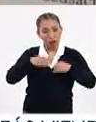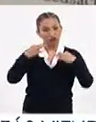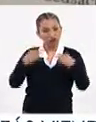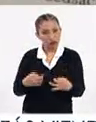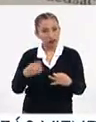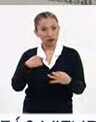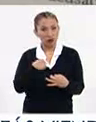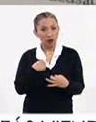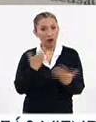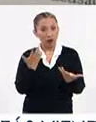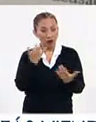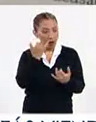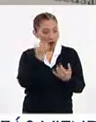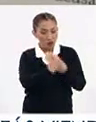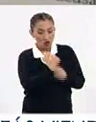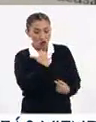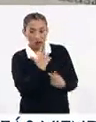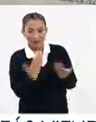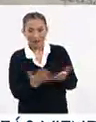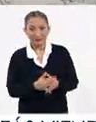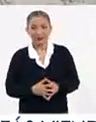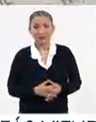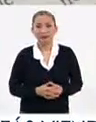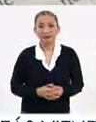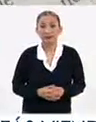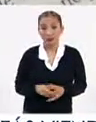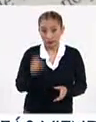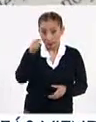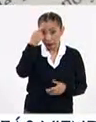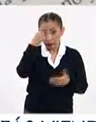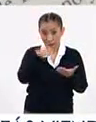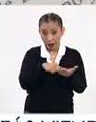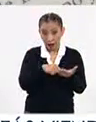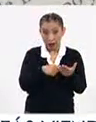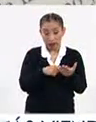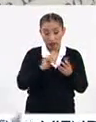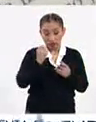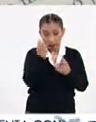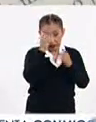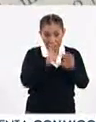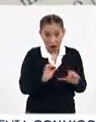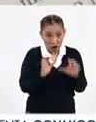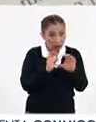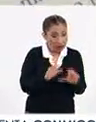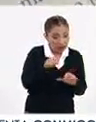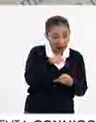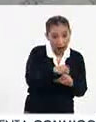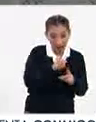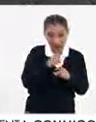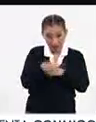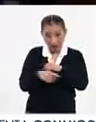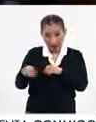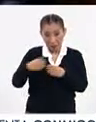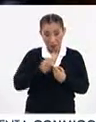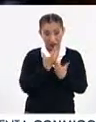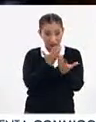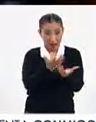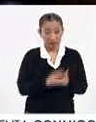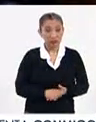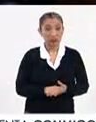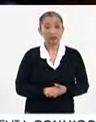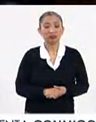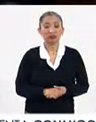dicen allí en la asamblea, ¿no? Oye, ¿tú crees que las nuevas tecnologías, el mundo digital, afecte la poesía?